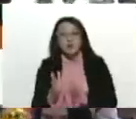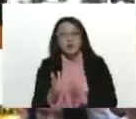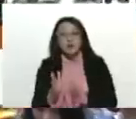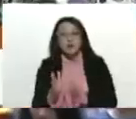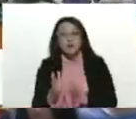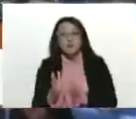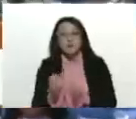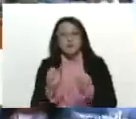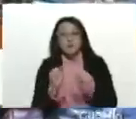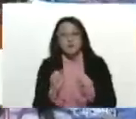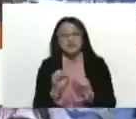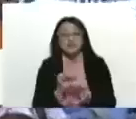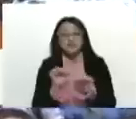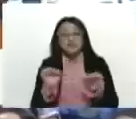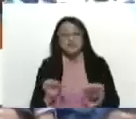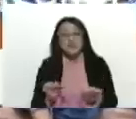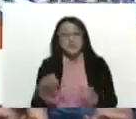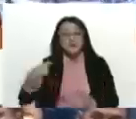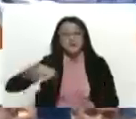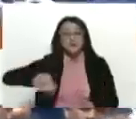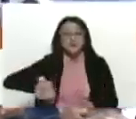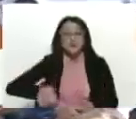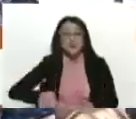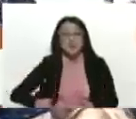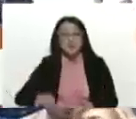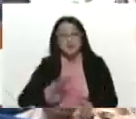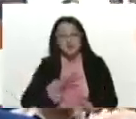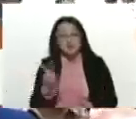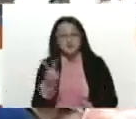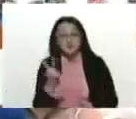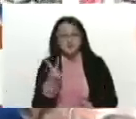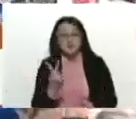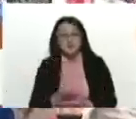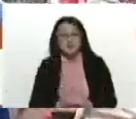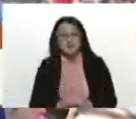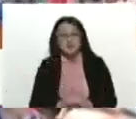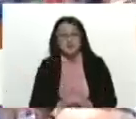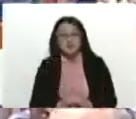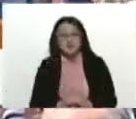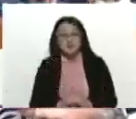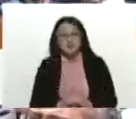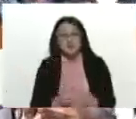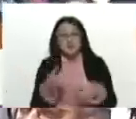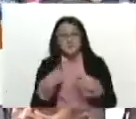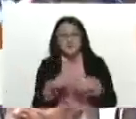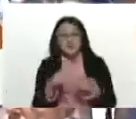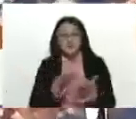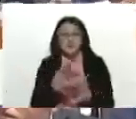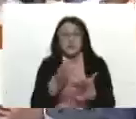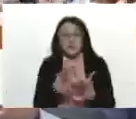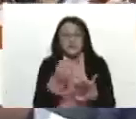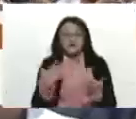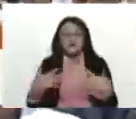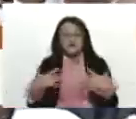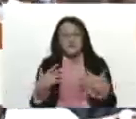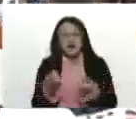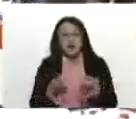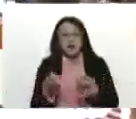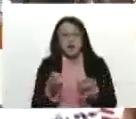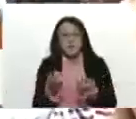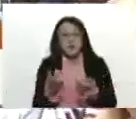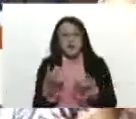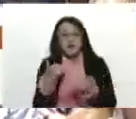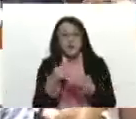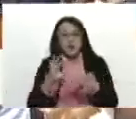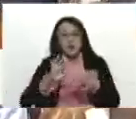o bastante caótico sistema salarial de Venezuela pero todavía los desafíos son inmensos no la economía es como